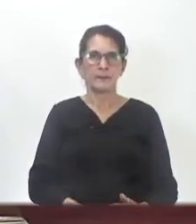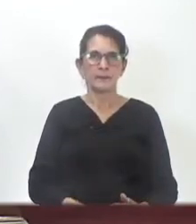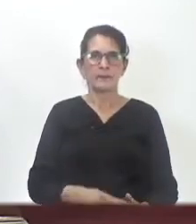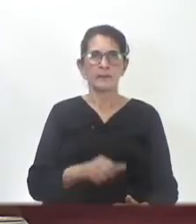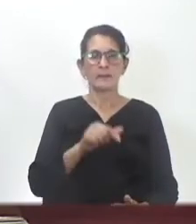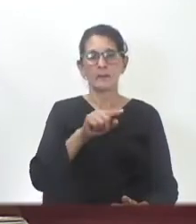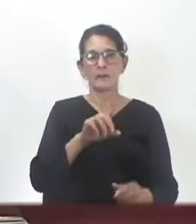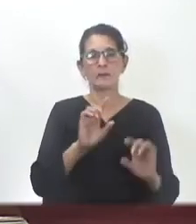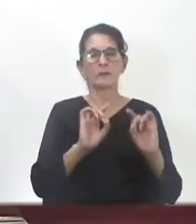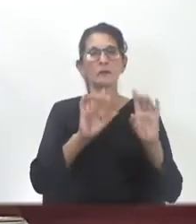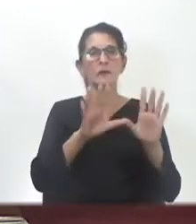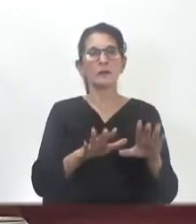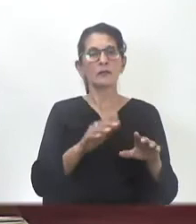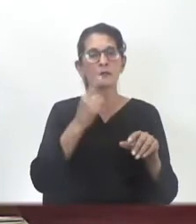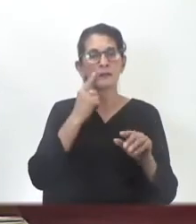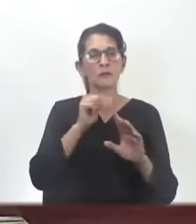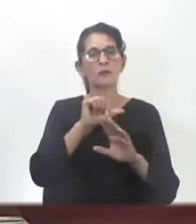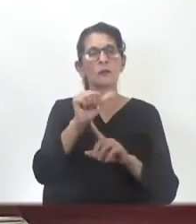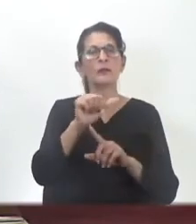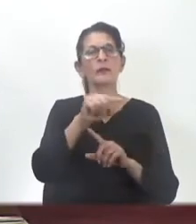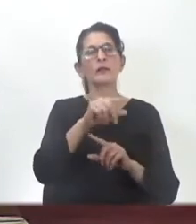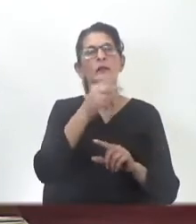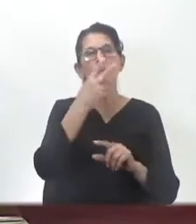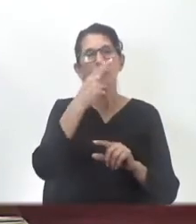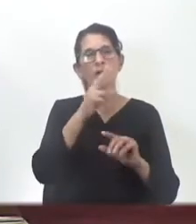siendo solamente superada en el 2016, donde se